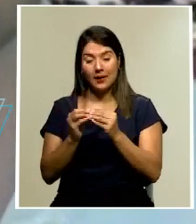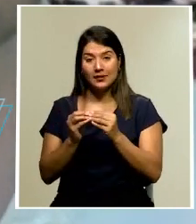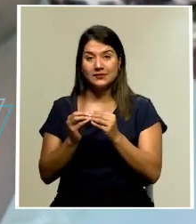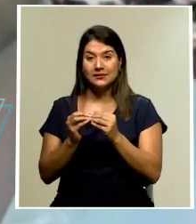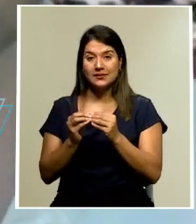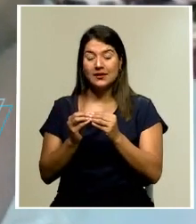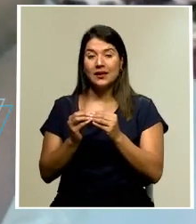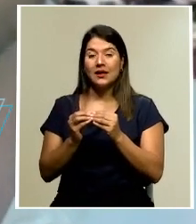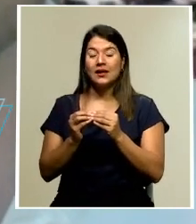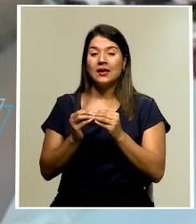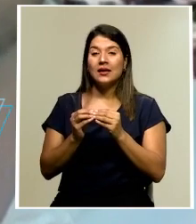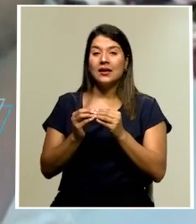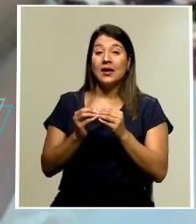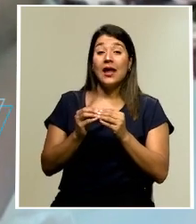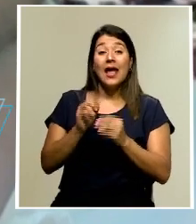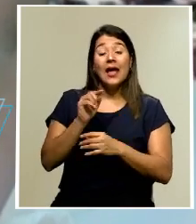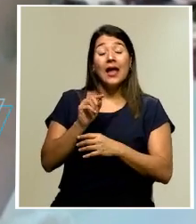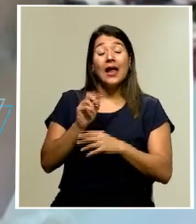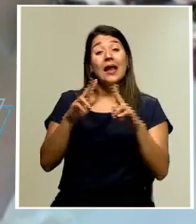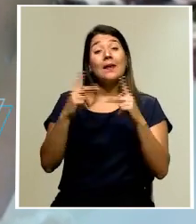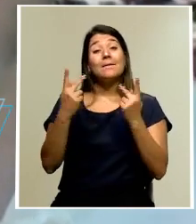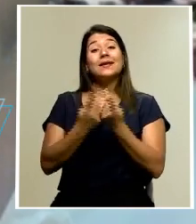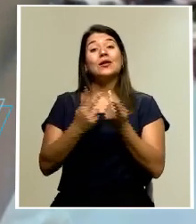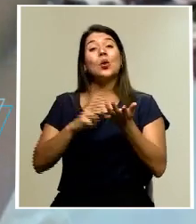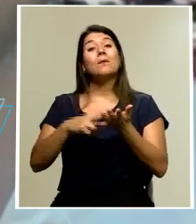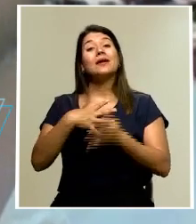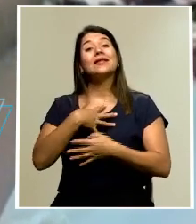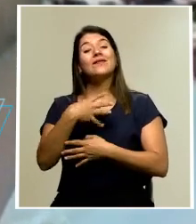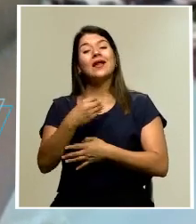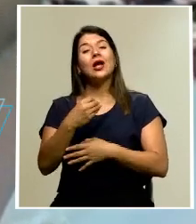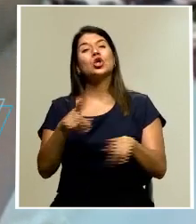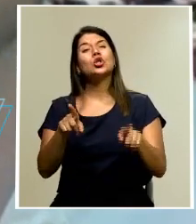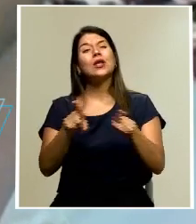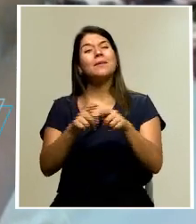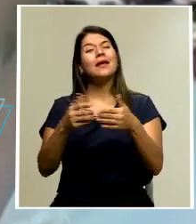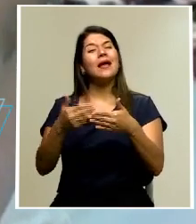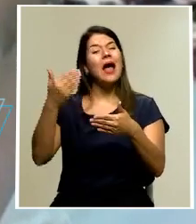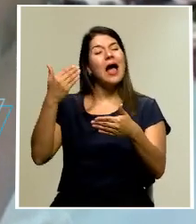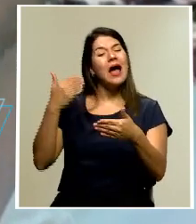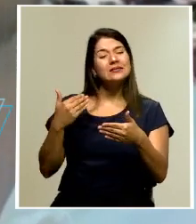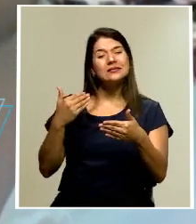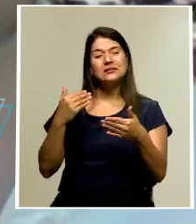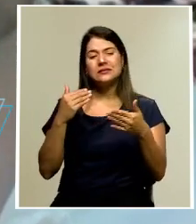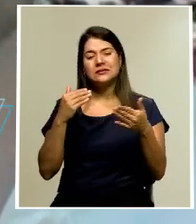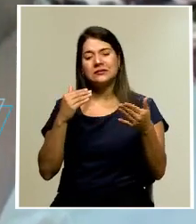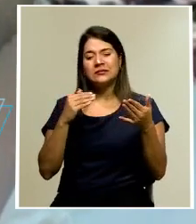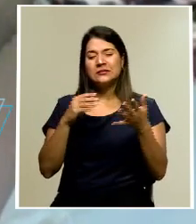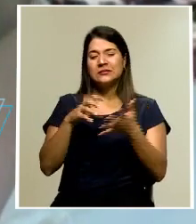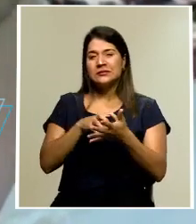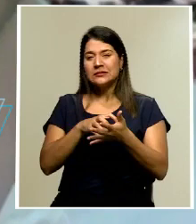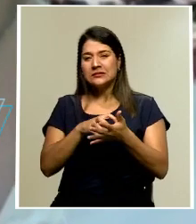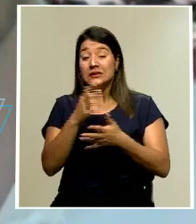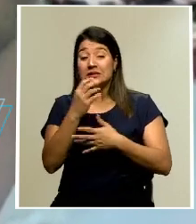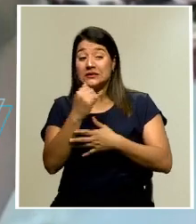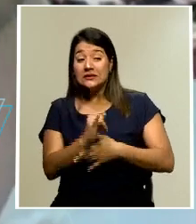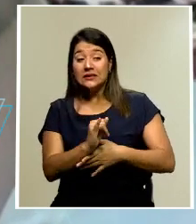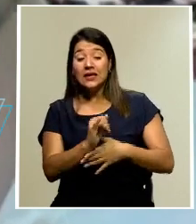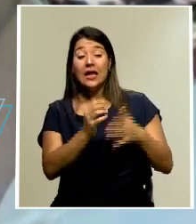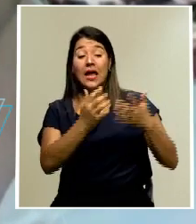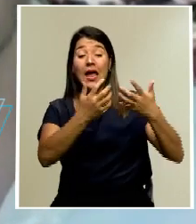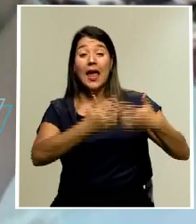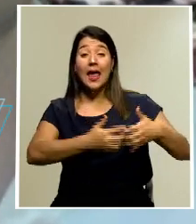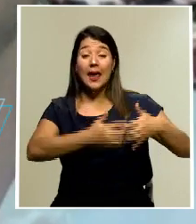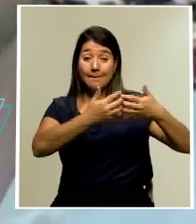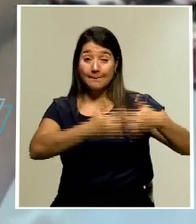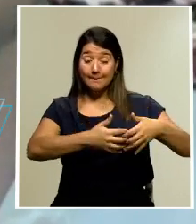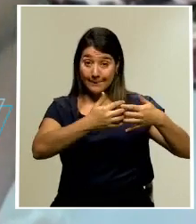que se convierte, el Partido de Liberación Nacional también estaba en una disyuntiva para ver si era el grupo empresarial o